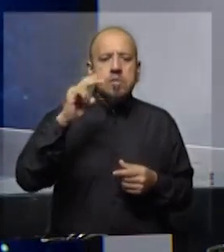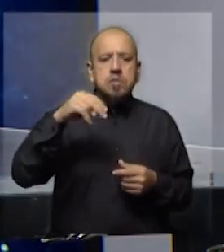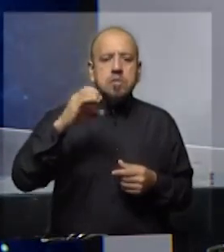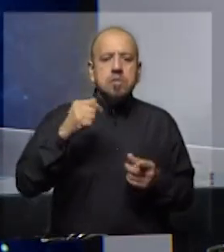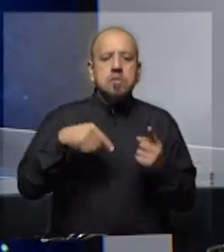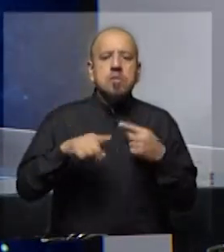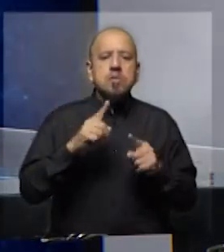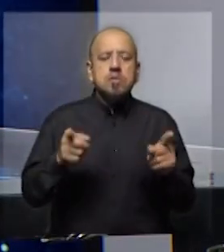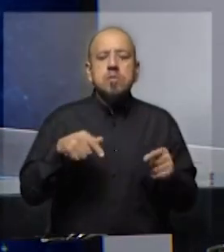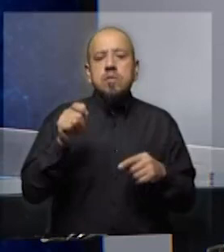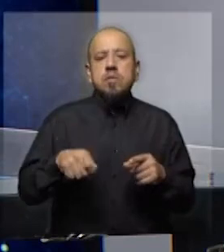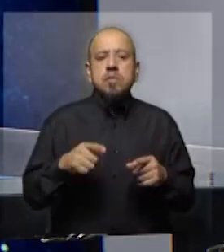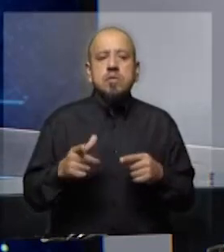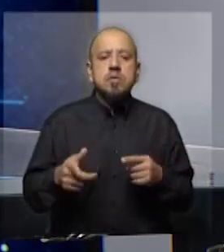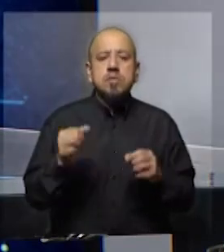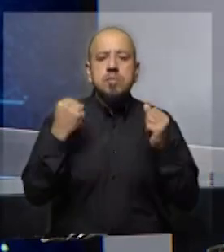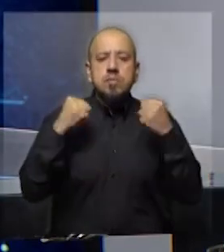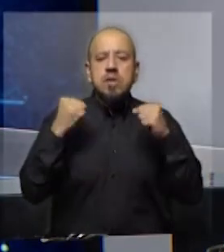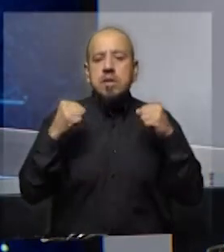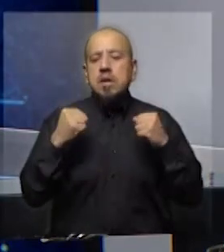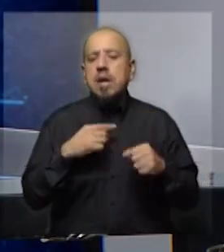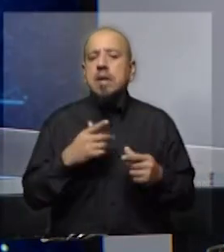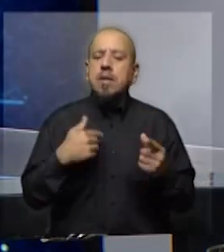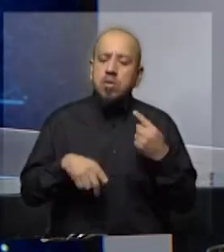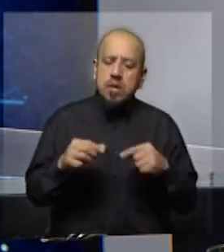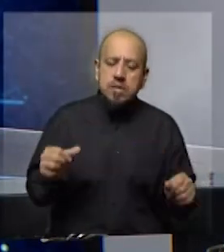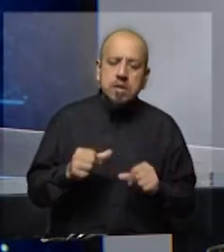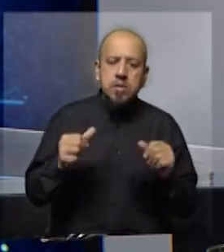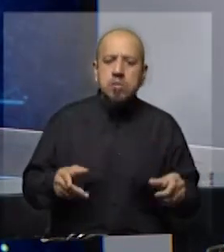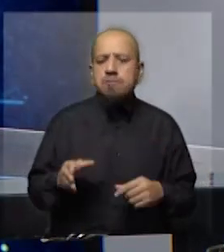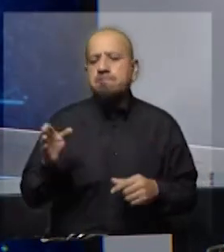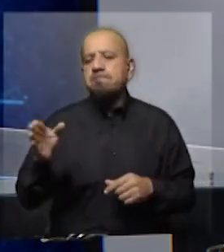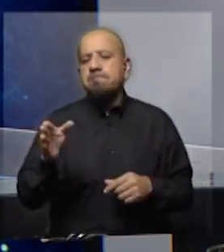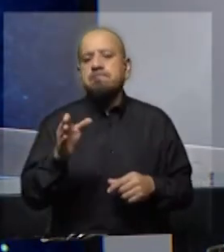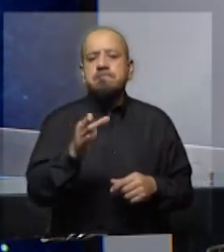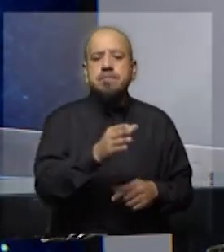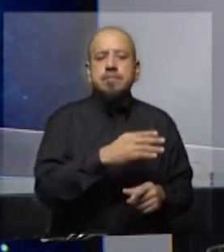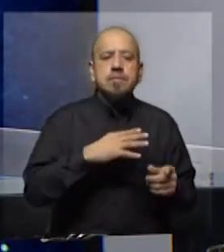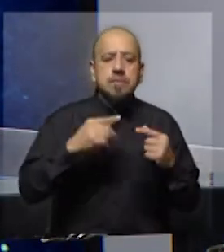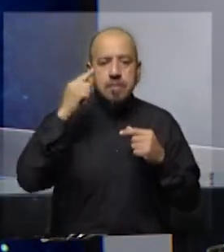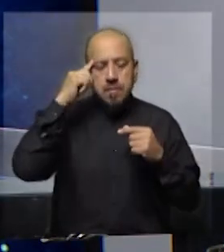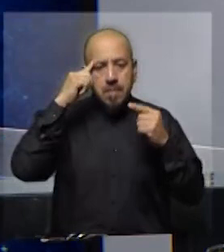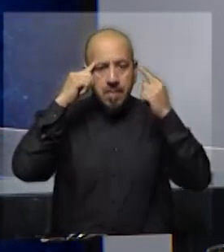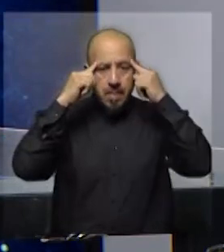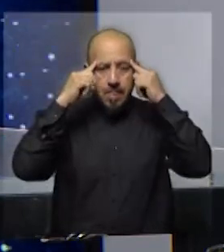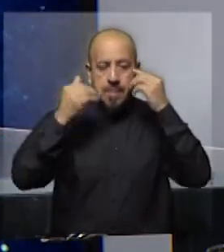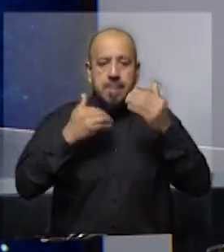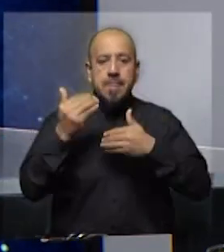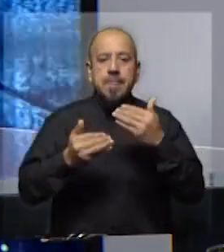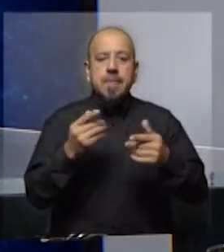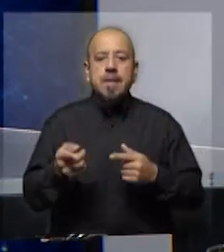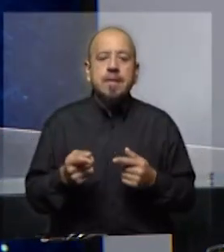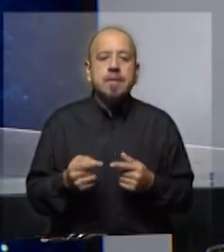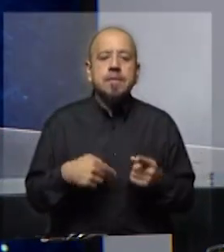conciencia no como algo fijo prácticas y prácticas que me van llevando una hacia la otra y mi proceso de pensamiento va definiendo Bueno